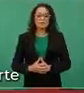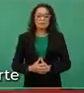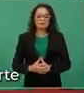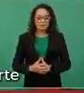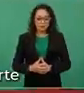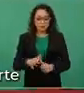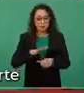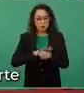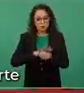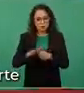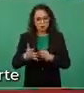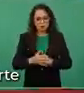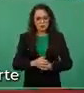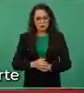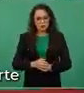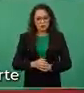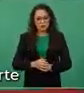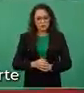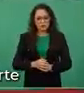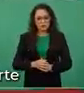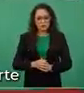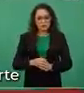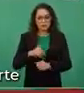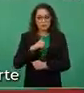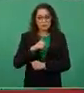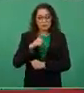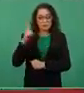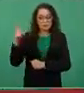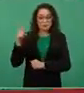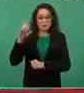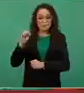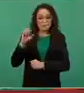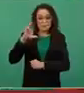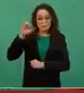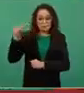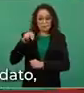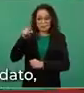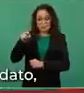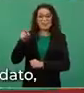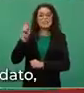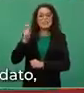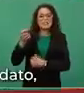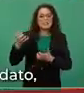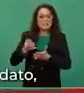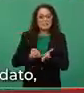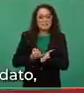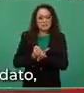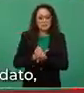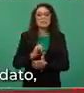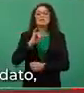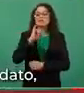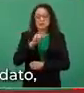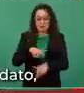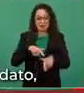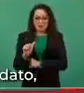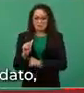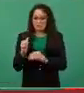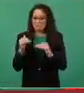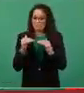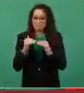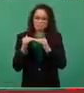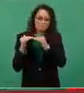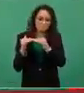Me gustó la resolución de la Corte para que siga adelante el proceso de revocación del mandato,